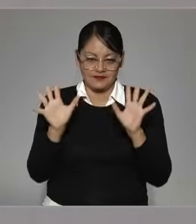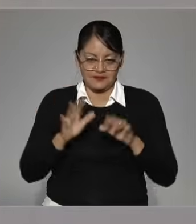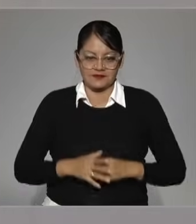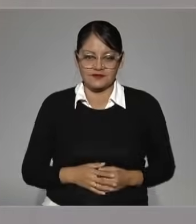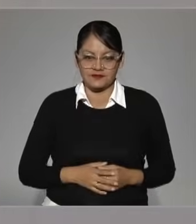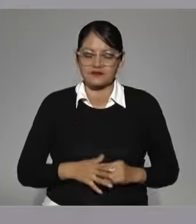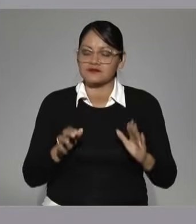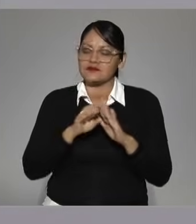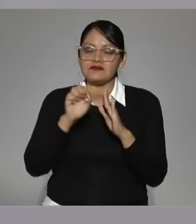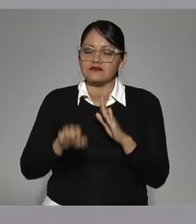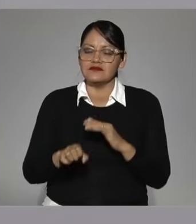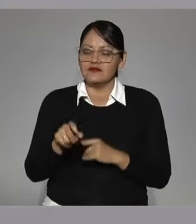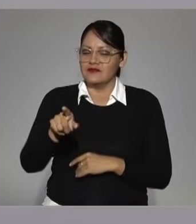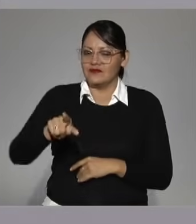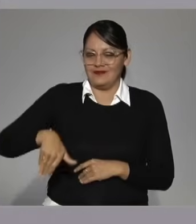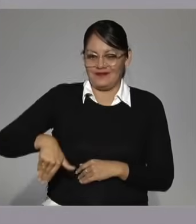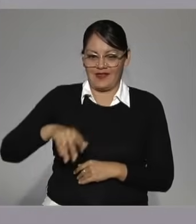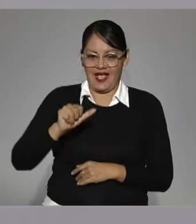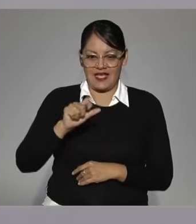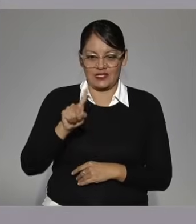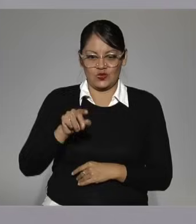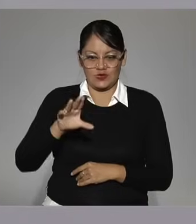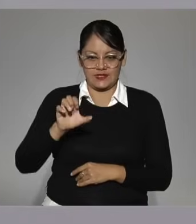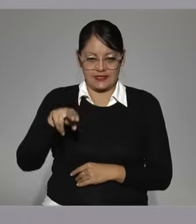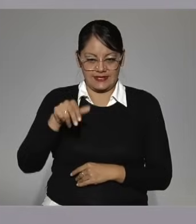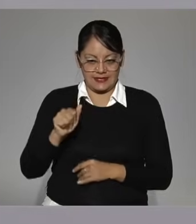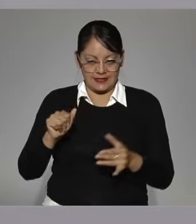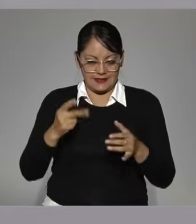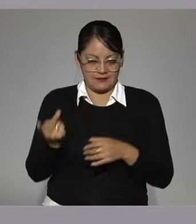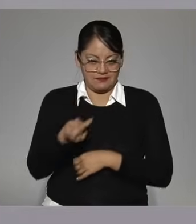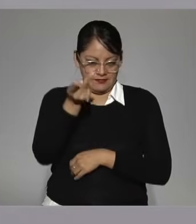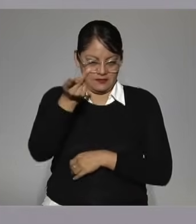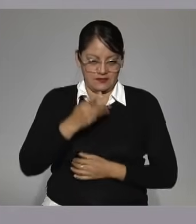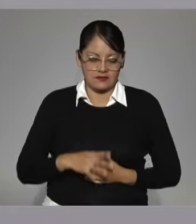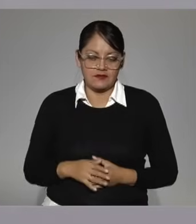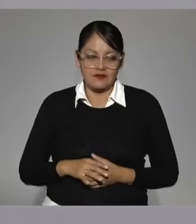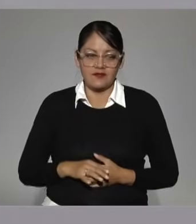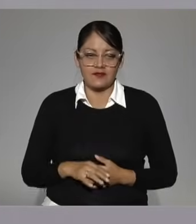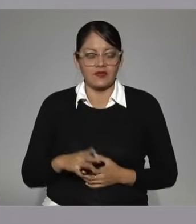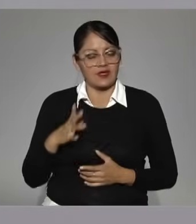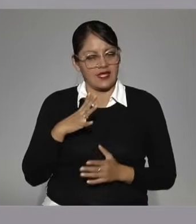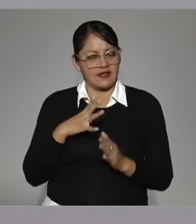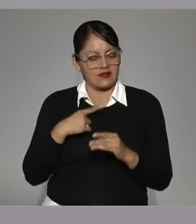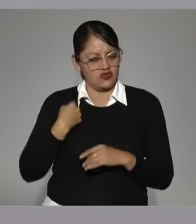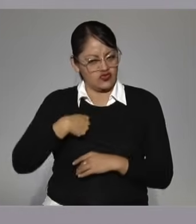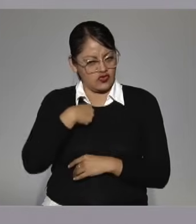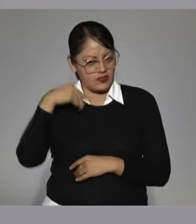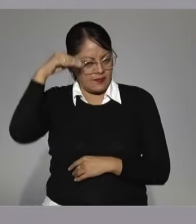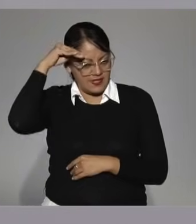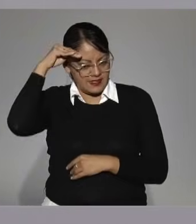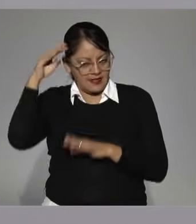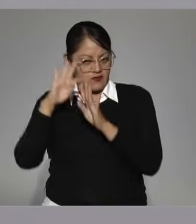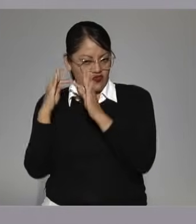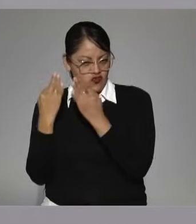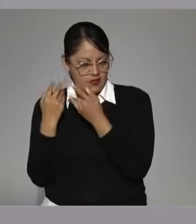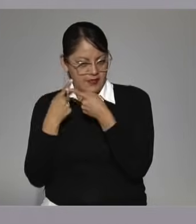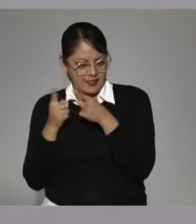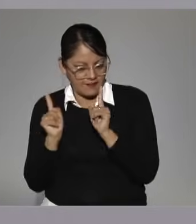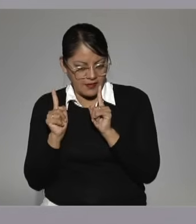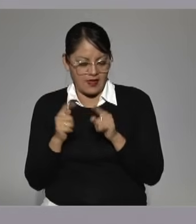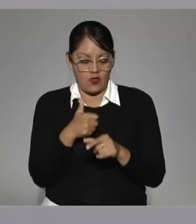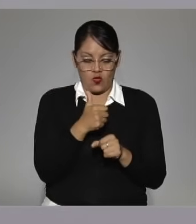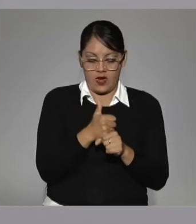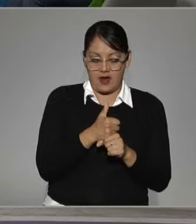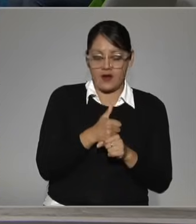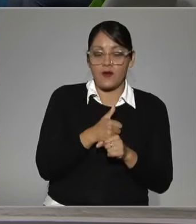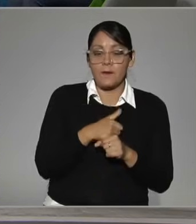caso, por ejemplo, cuando menciona Azucena esta pregunta de tenemos una forma de pensar, los abuelos paternos, los abuelos maternos,